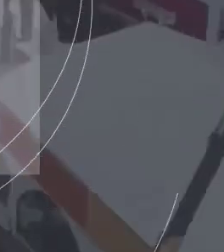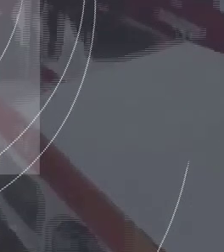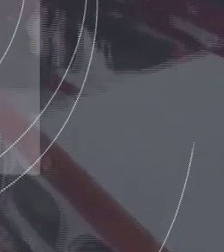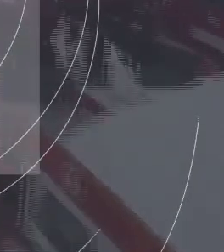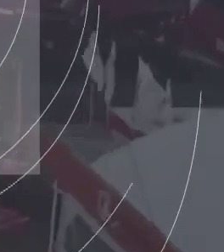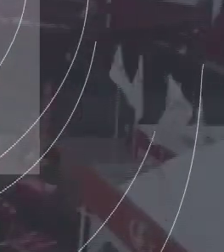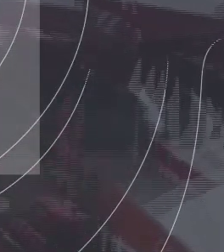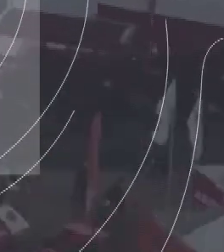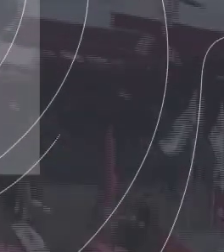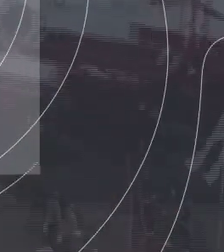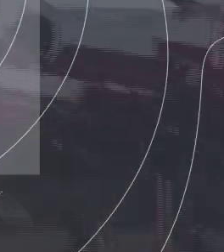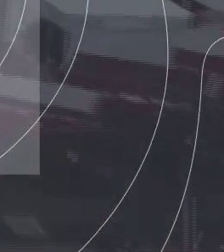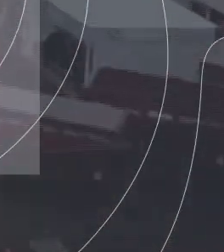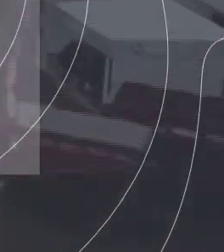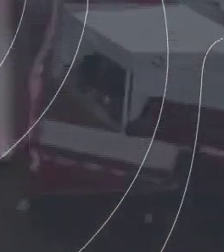para durar.